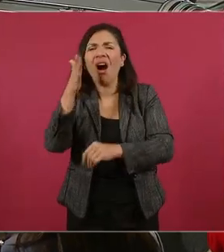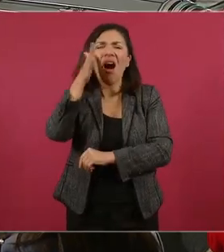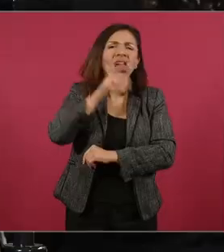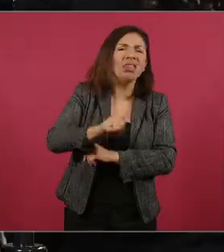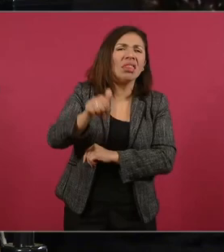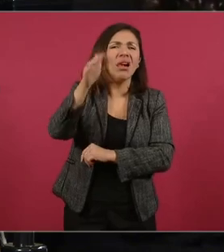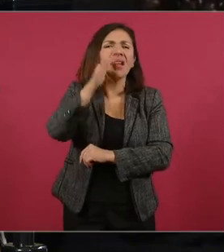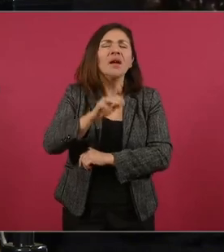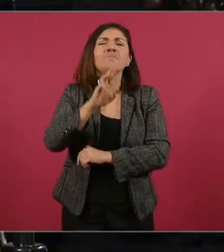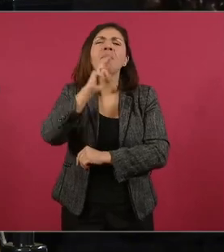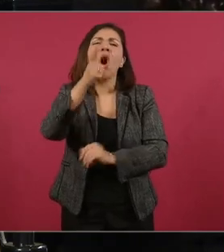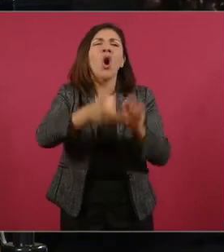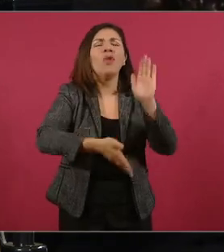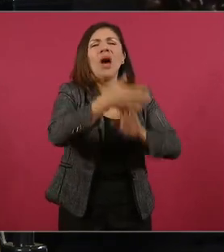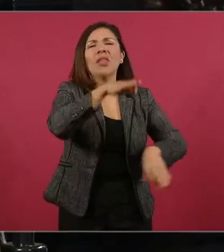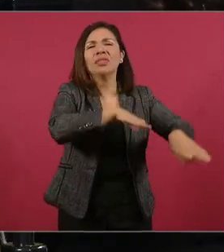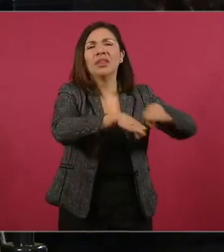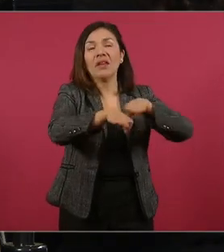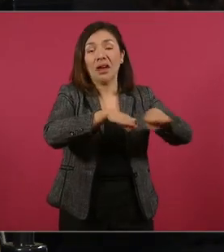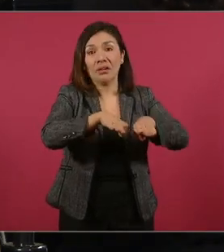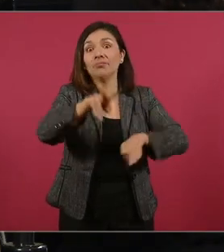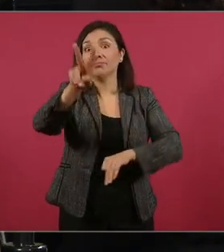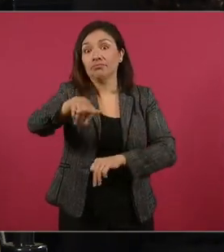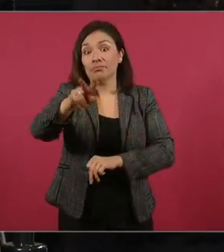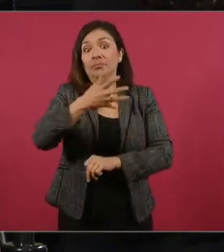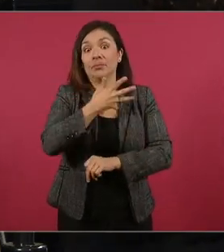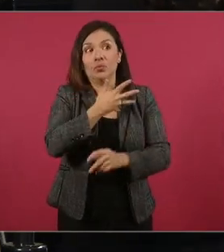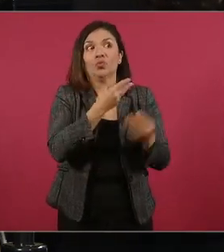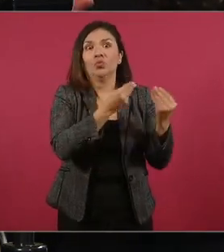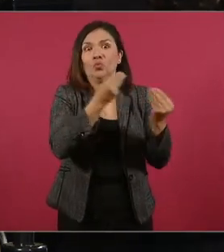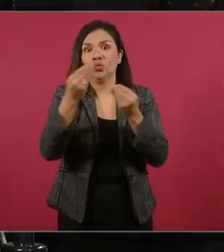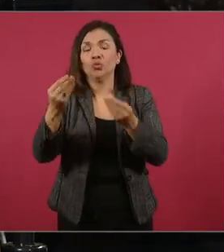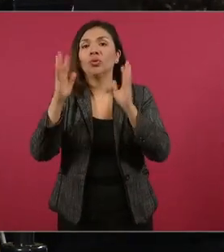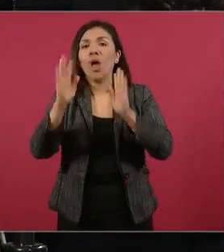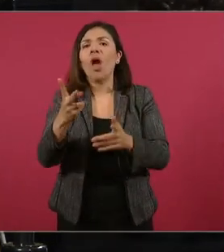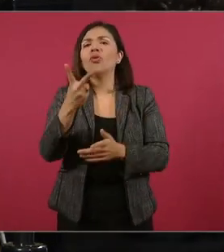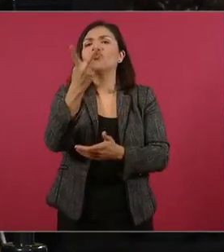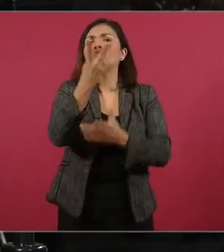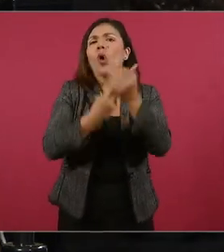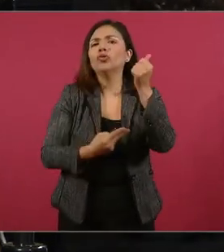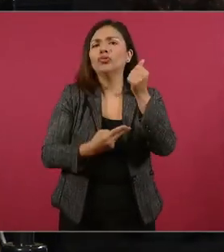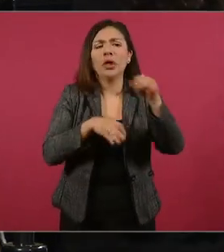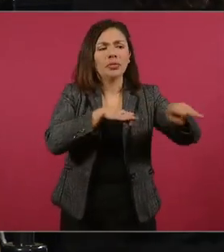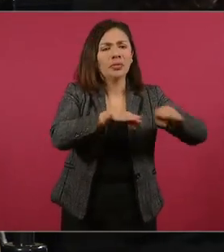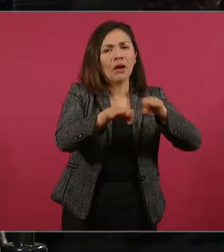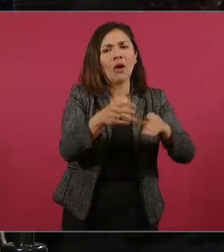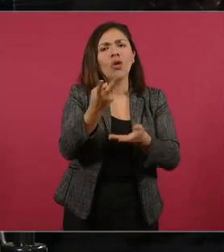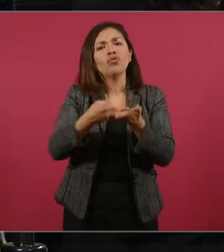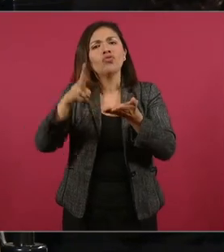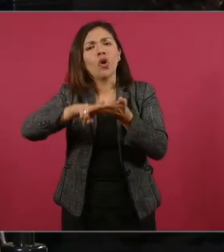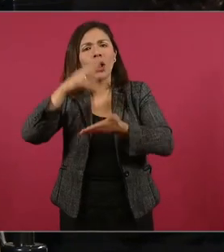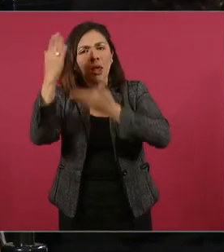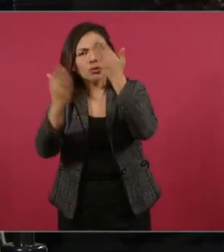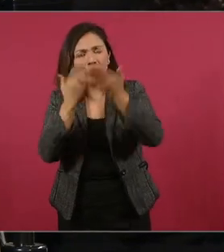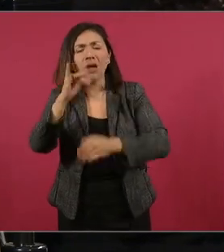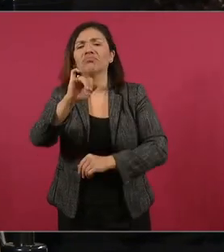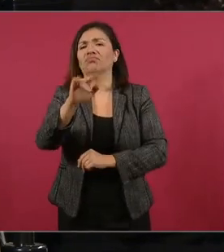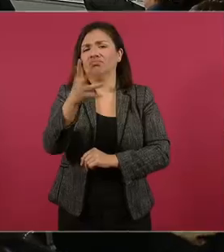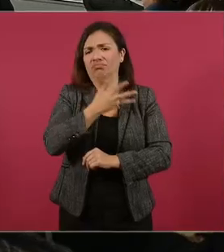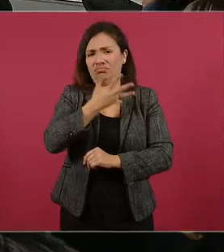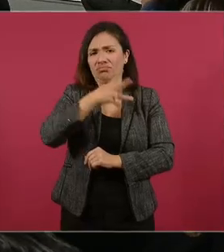y empezar a trabajar, sí, ¿no? Sí. De hecho, hay algunos, muchos ya, que combinan ambas actividades, sí, ¿no? Entonces, sí, pero ahí